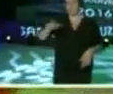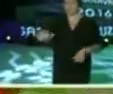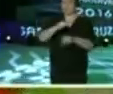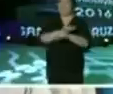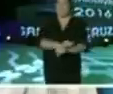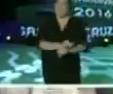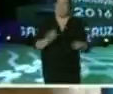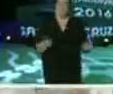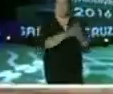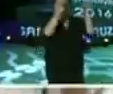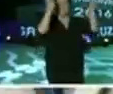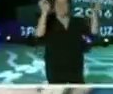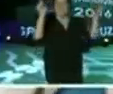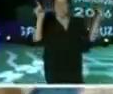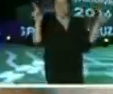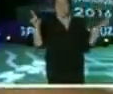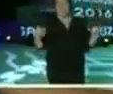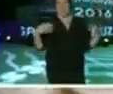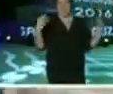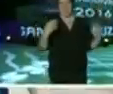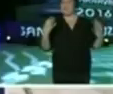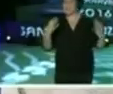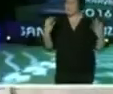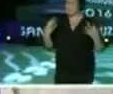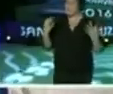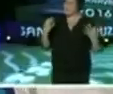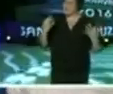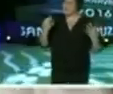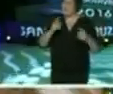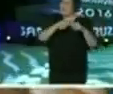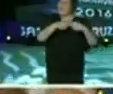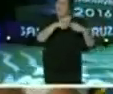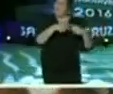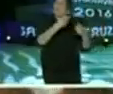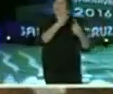vayan sin y no se abrirán. Familias sin ingresos